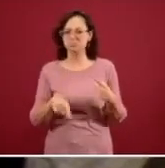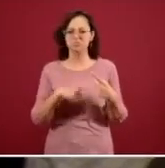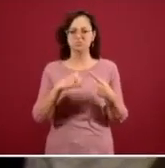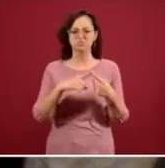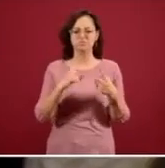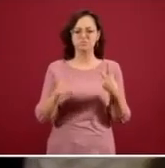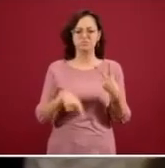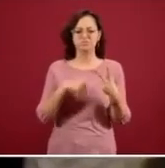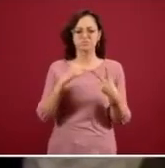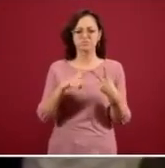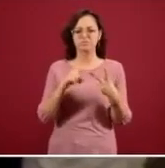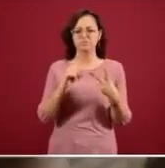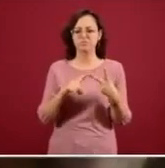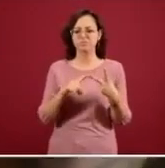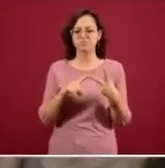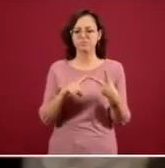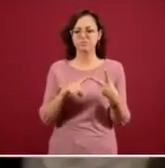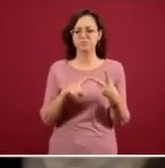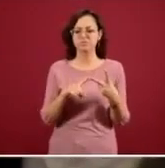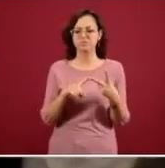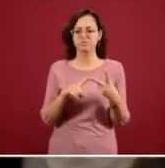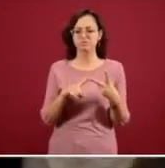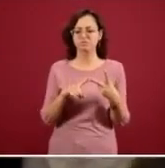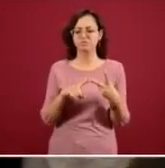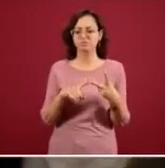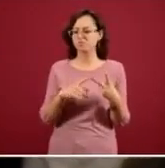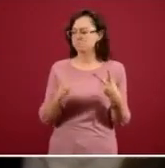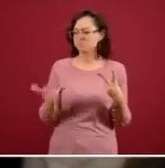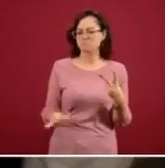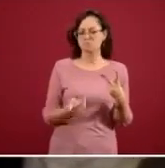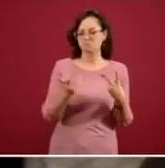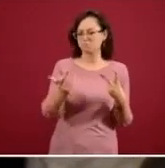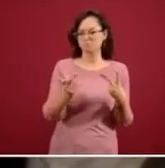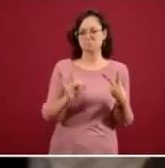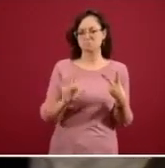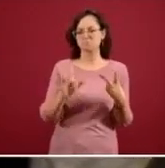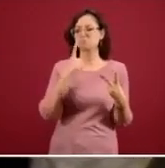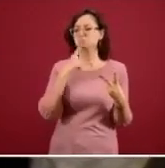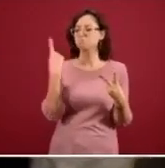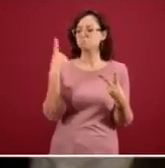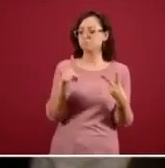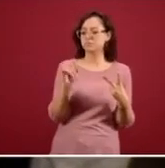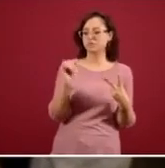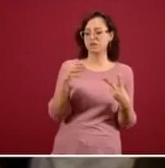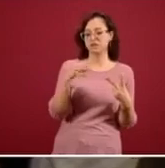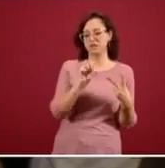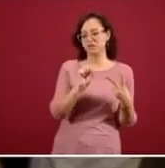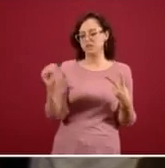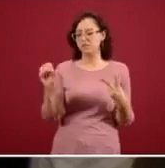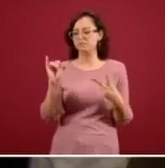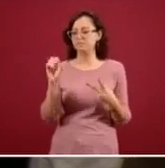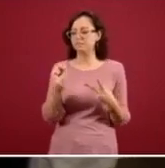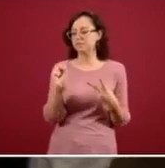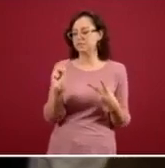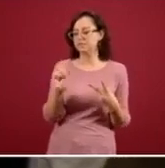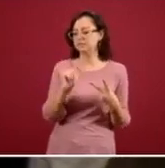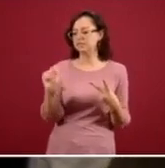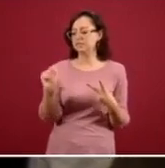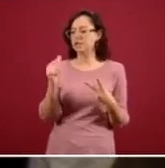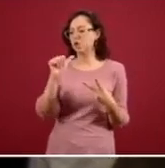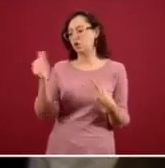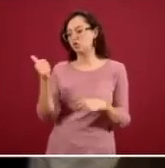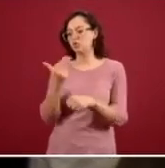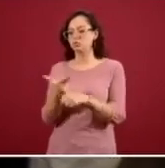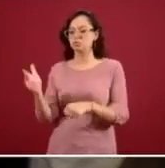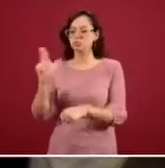es que no es una pregunta, es una queja extendida de trabajadores del IMSS, del ISSSTE, de otros hospitales, quienes aseguran